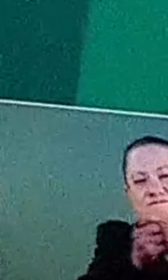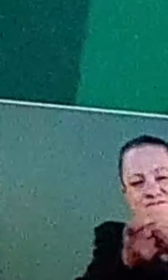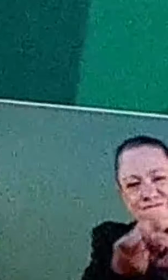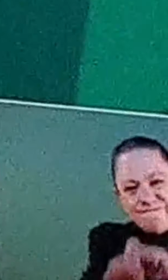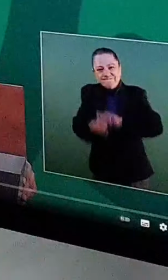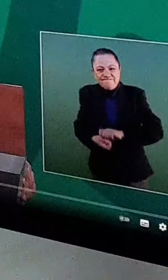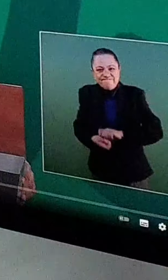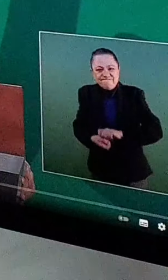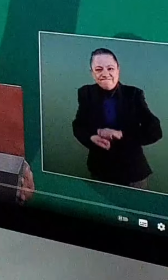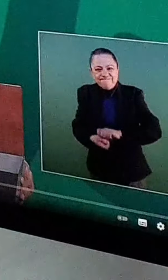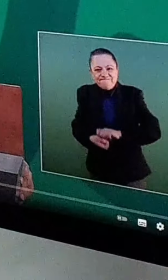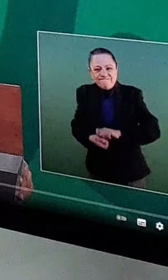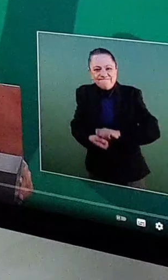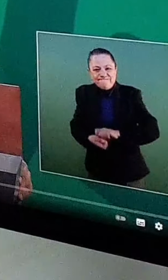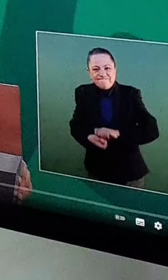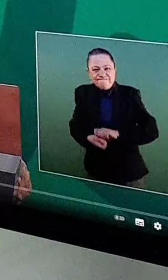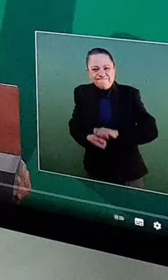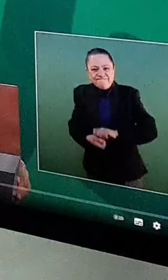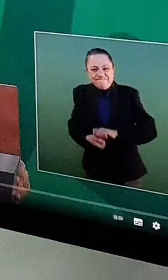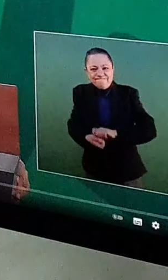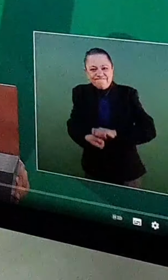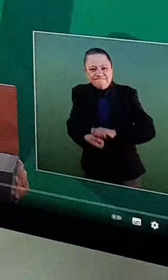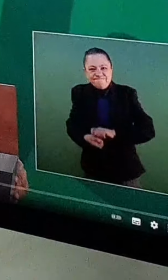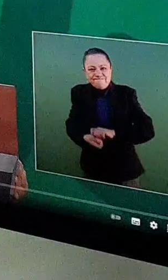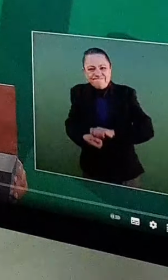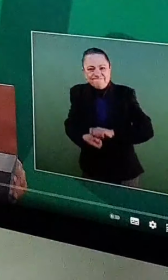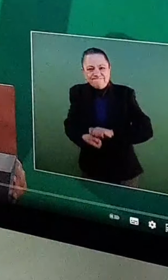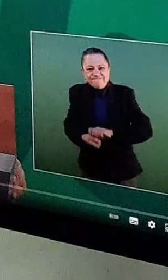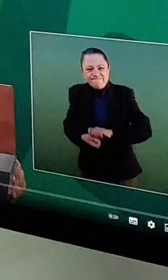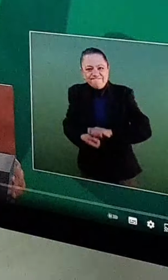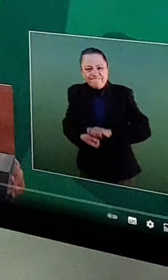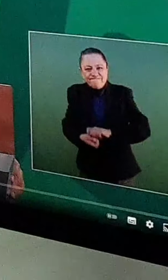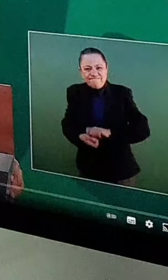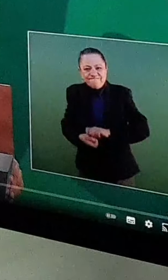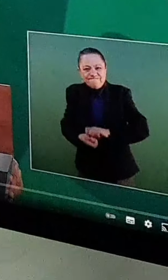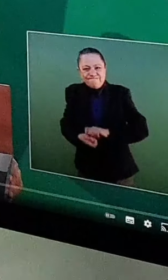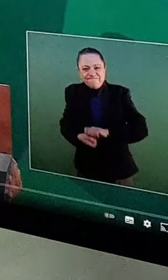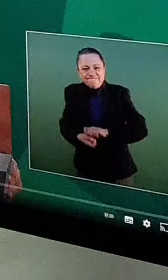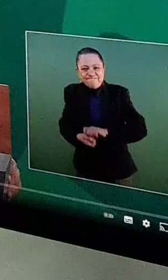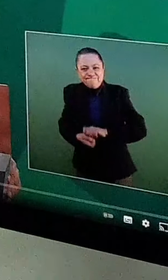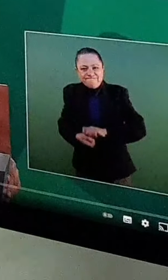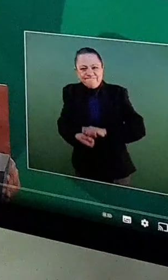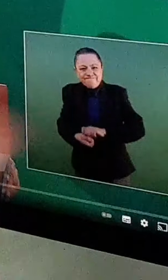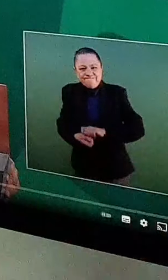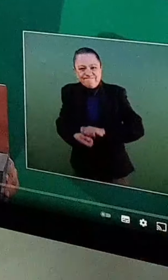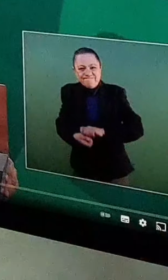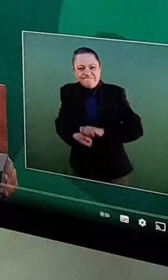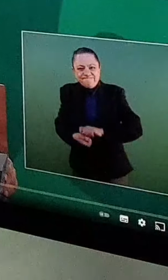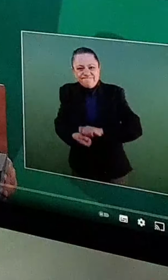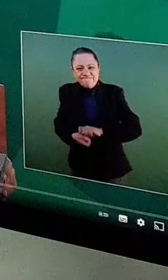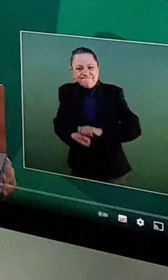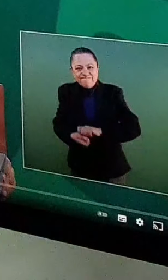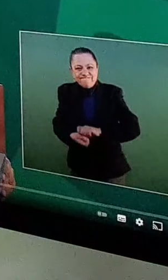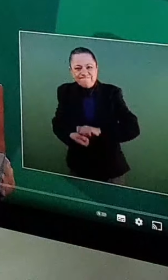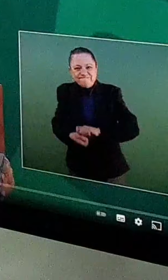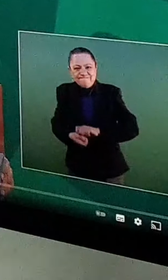pillaje. E aí ele volta a denunciar o neoliberalismo como uma política